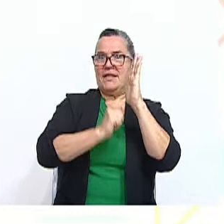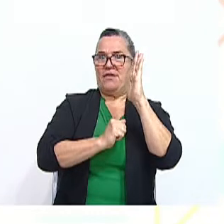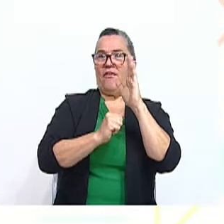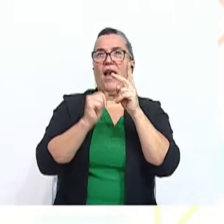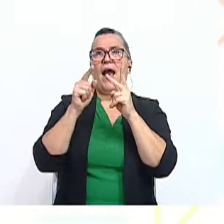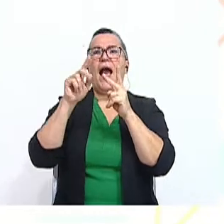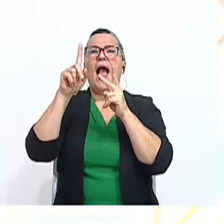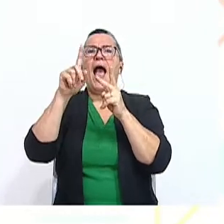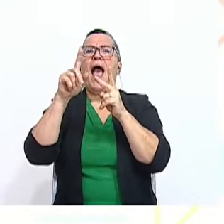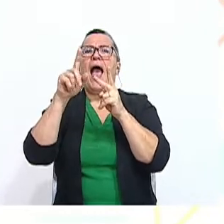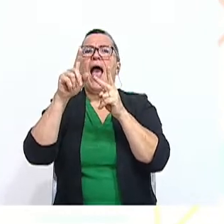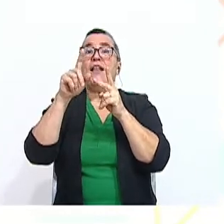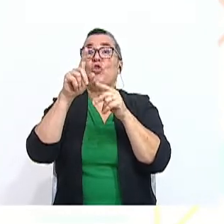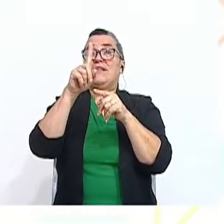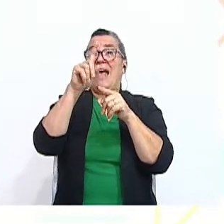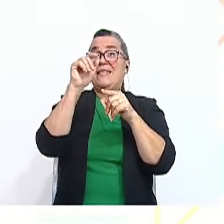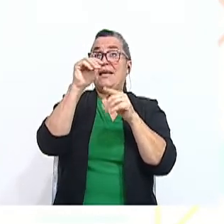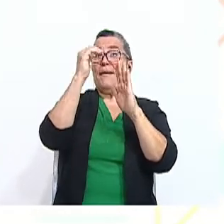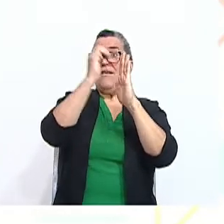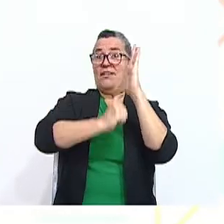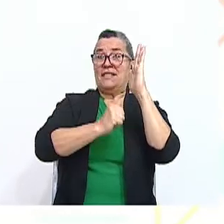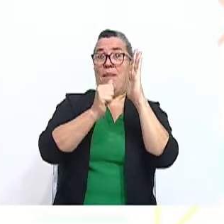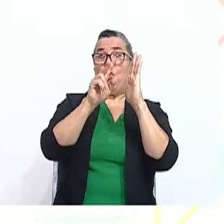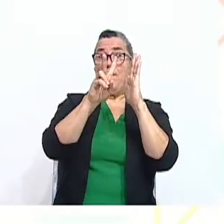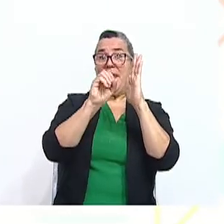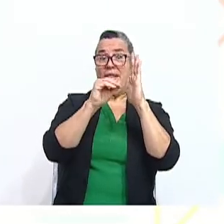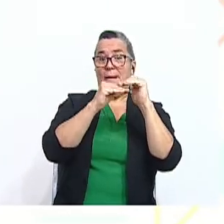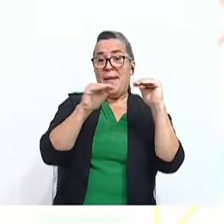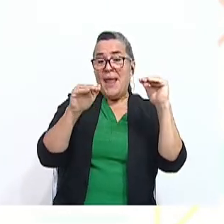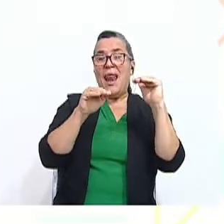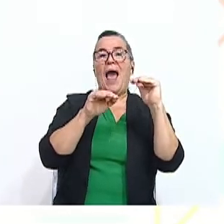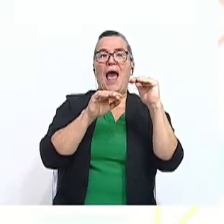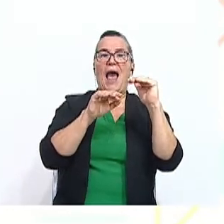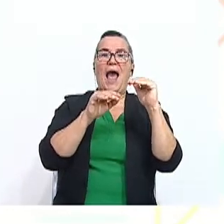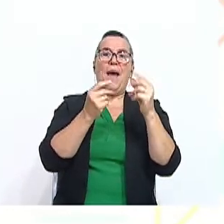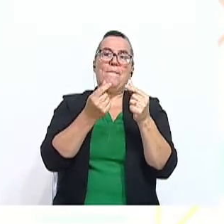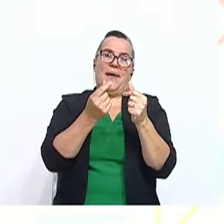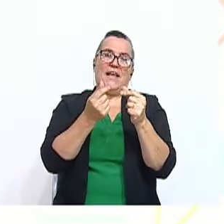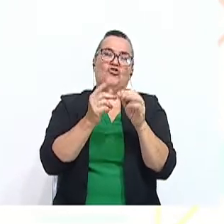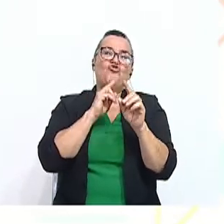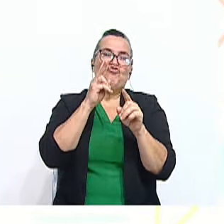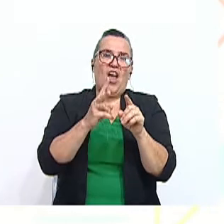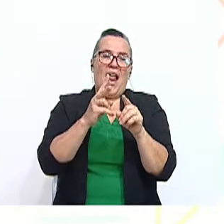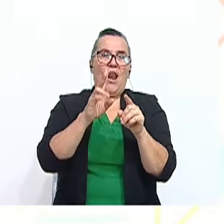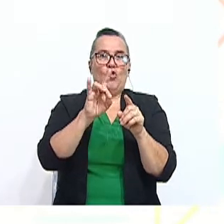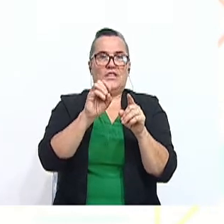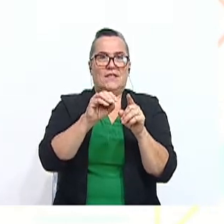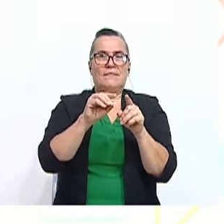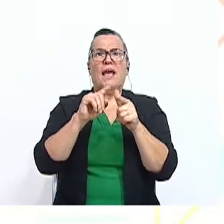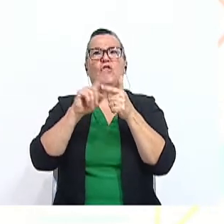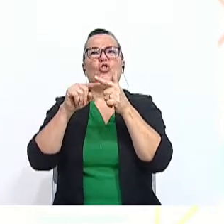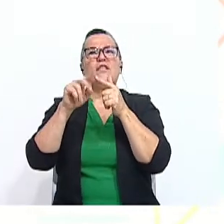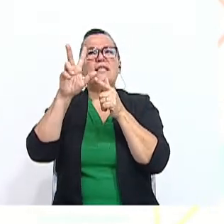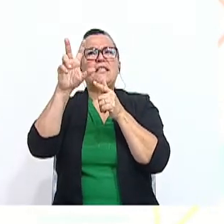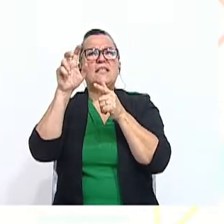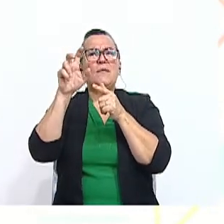le vamos a restar 20,000 colones. Si hacemos esto con los demás precios, ¿cuál es el 20% de